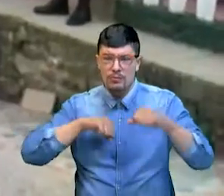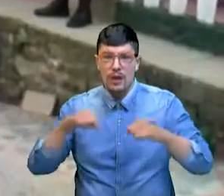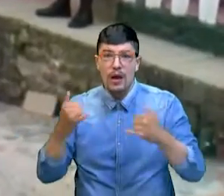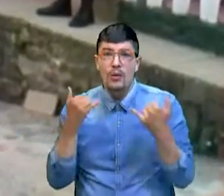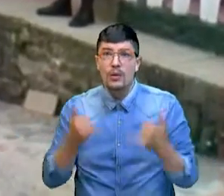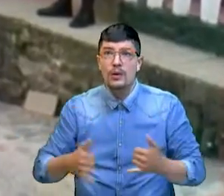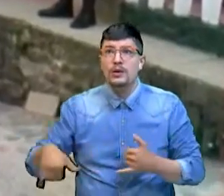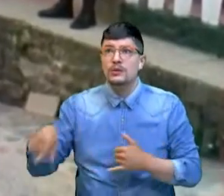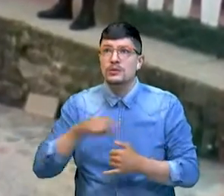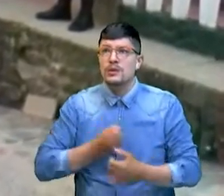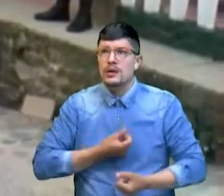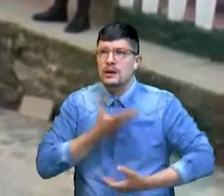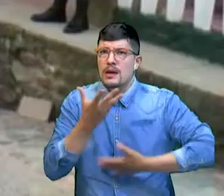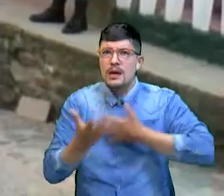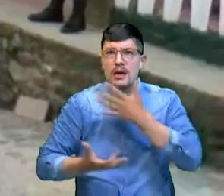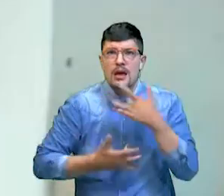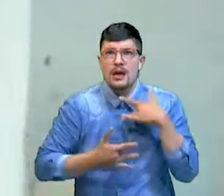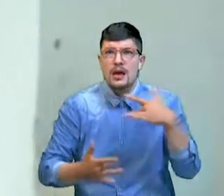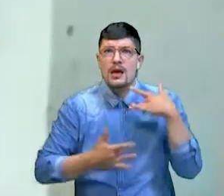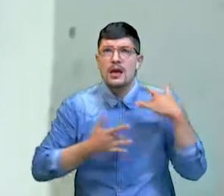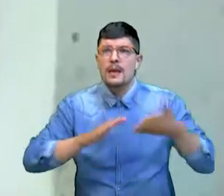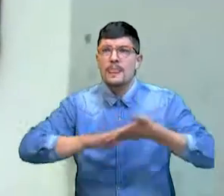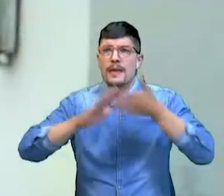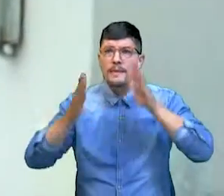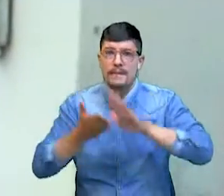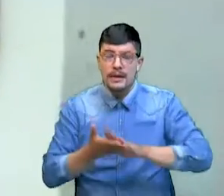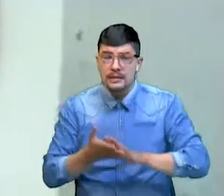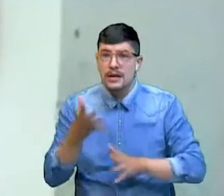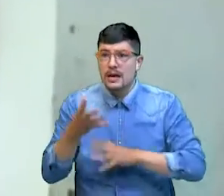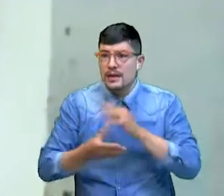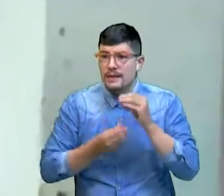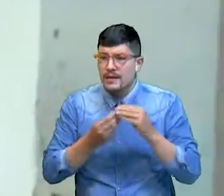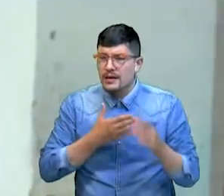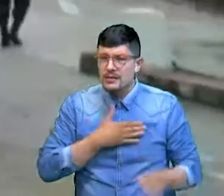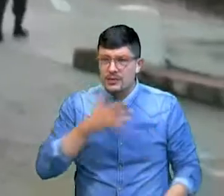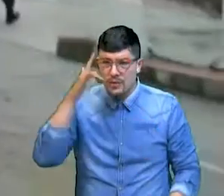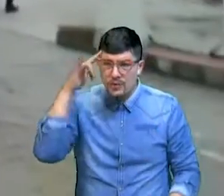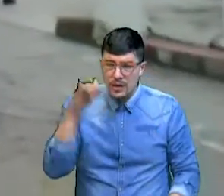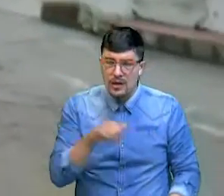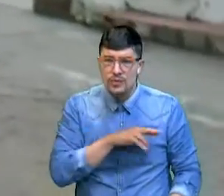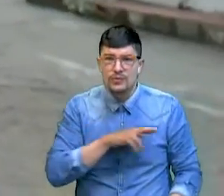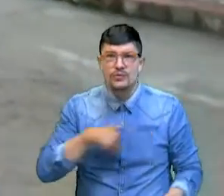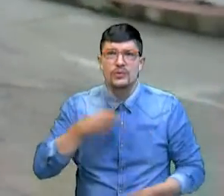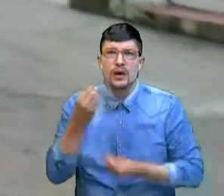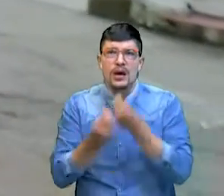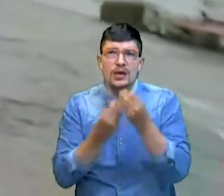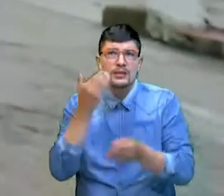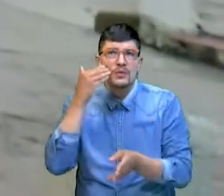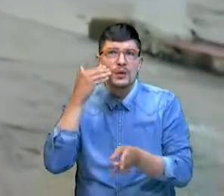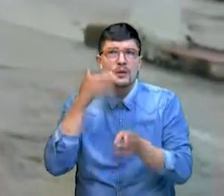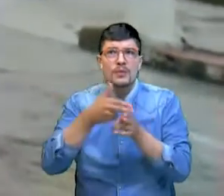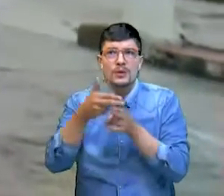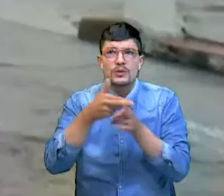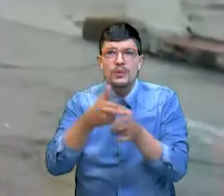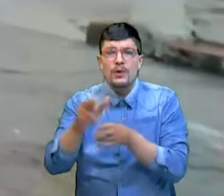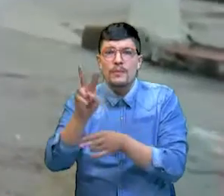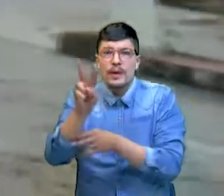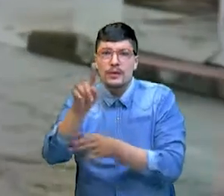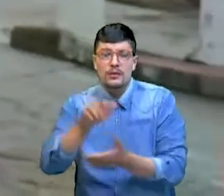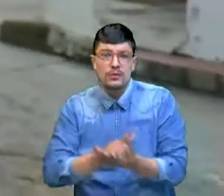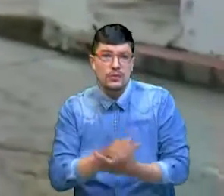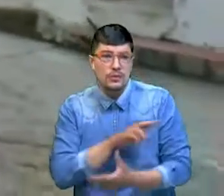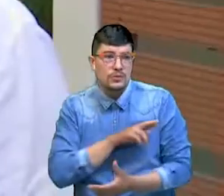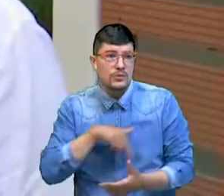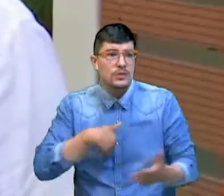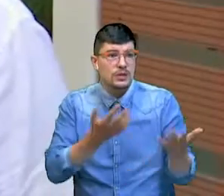en expresando también nuestra voluntad de paz, y creo que es lo que vamos a hacer este 21, ¿no? Esperamos de que la